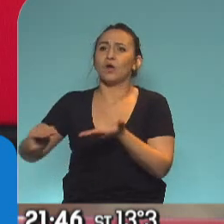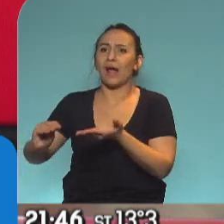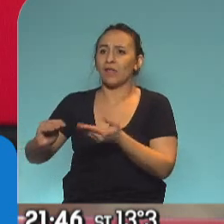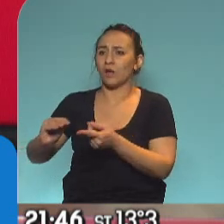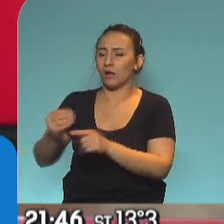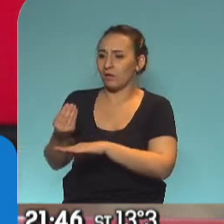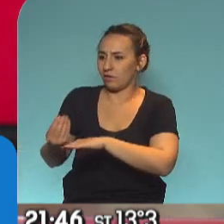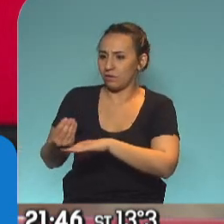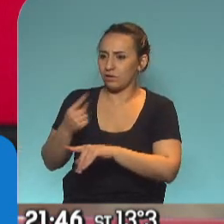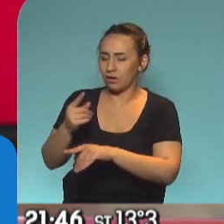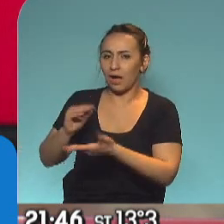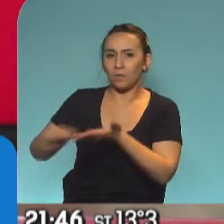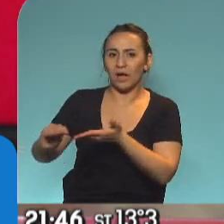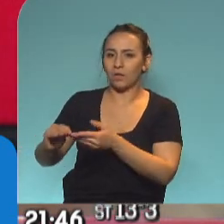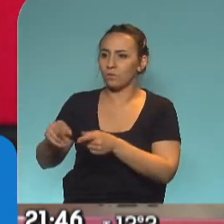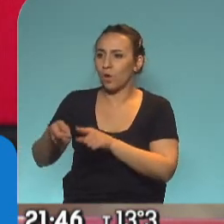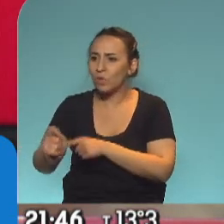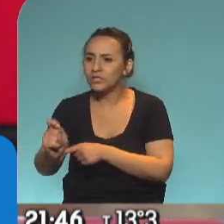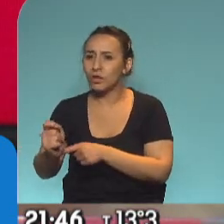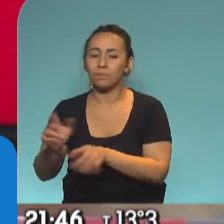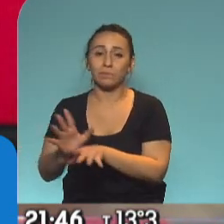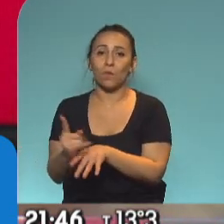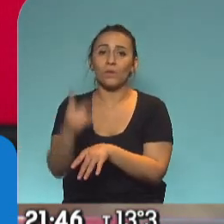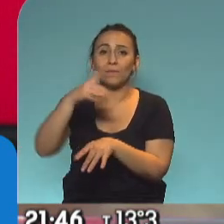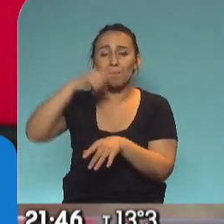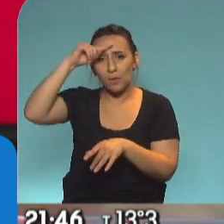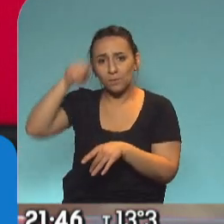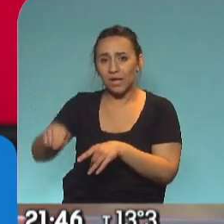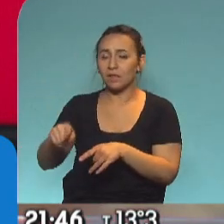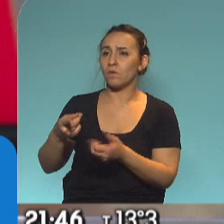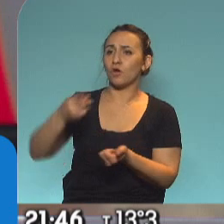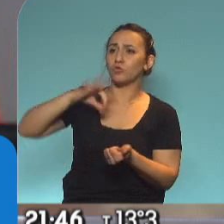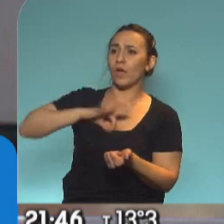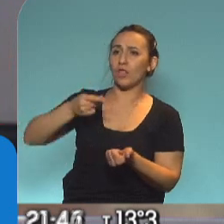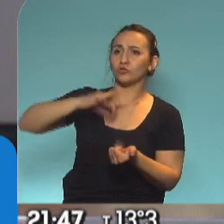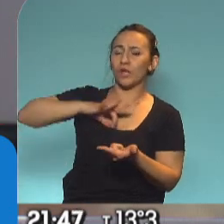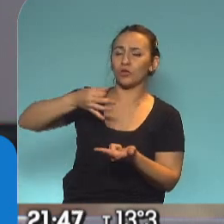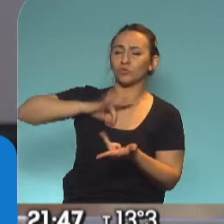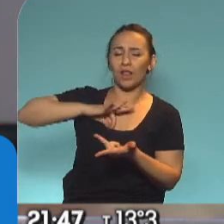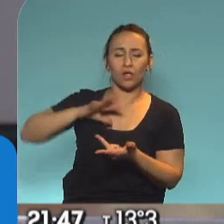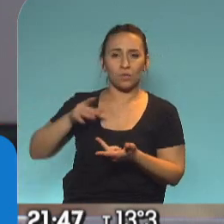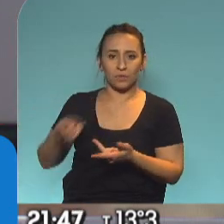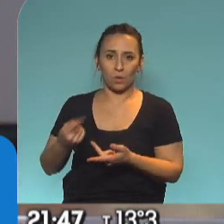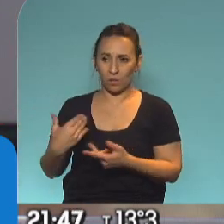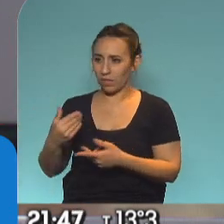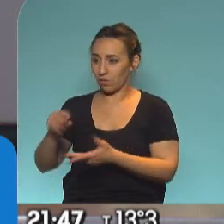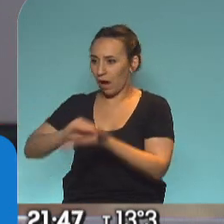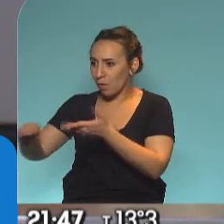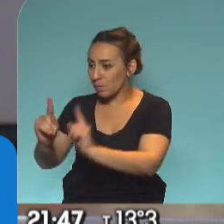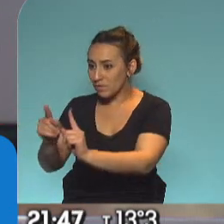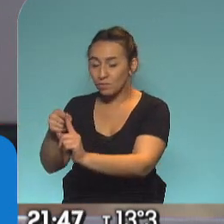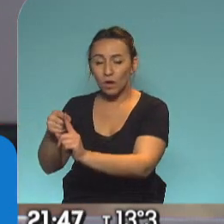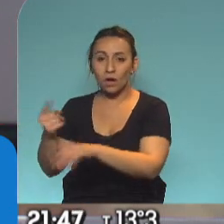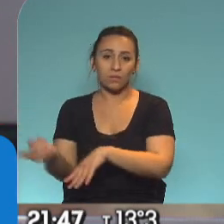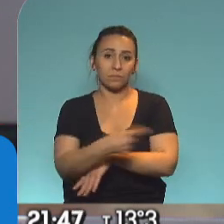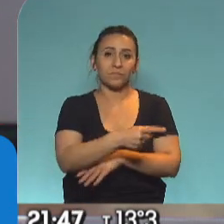sola causa que tiene un movimiento por mes y se lleva su sueldo y sigue en su estudio jurídico, cuando puedo tenerlo asignado a las tareas de la